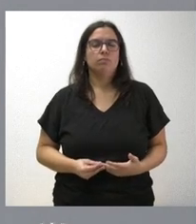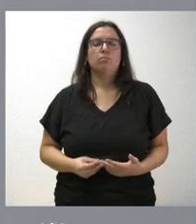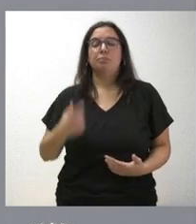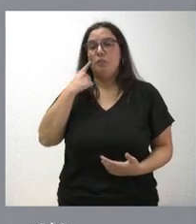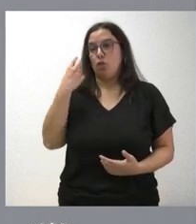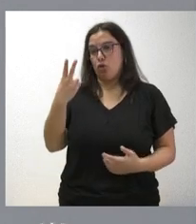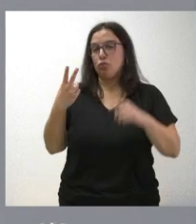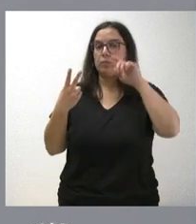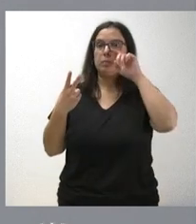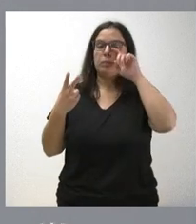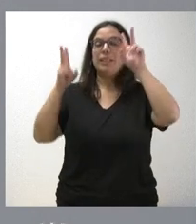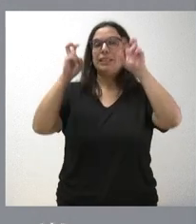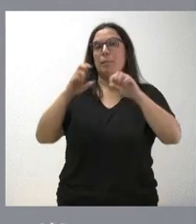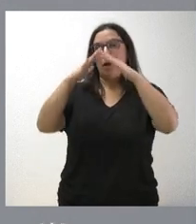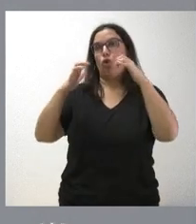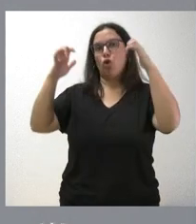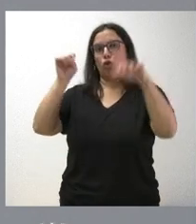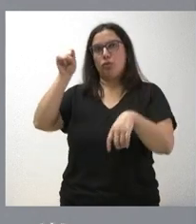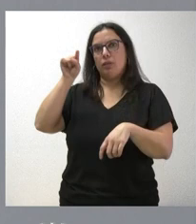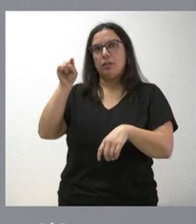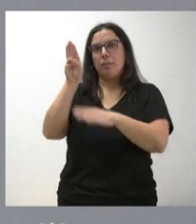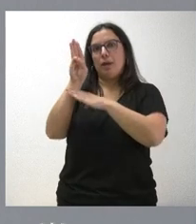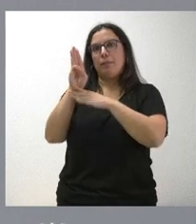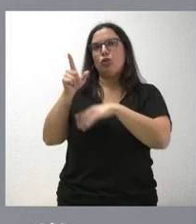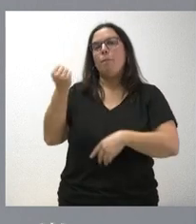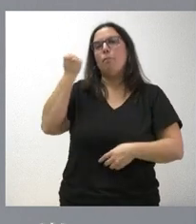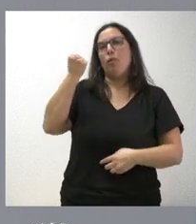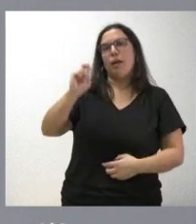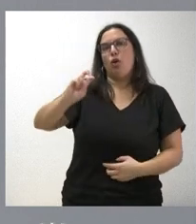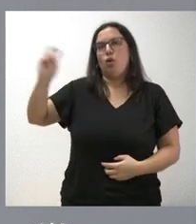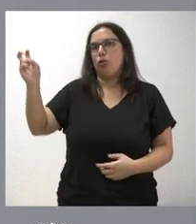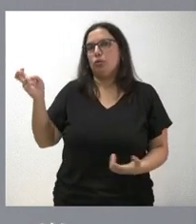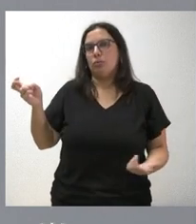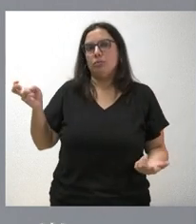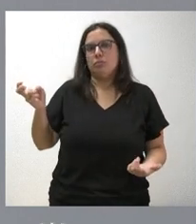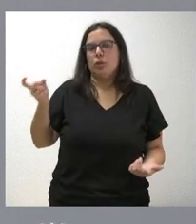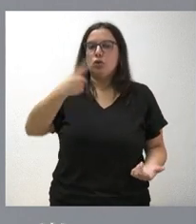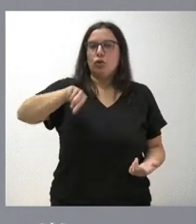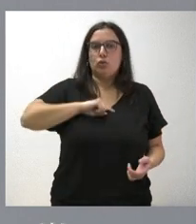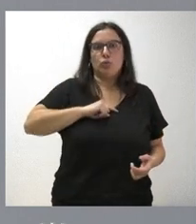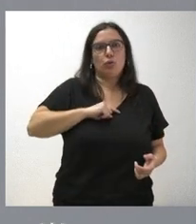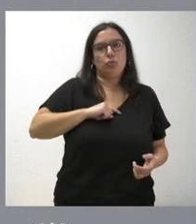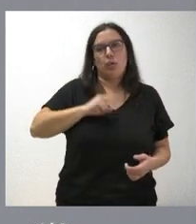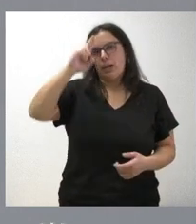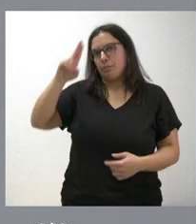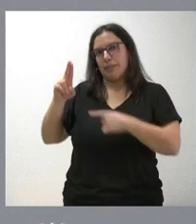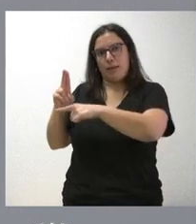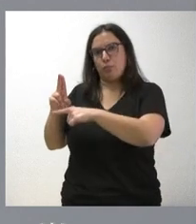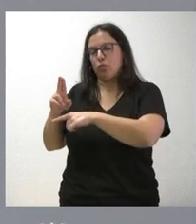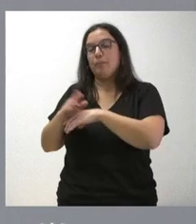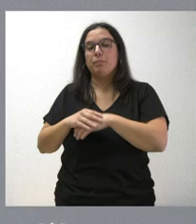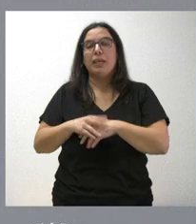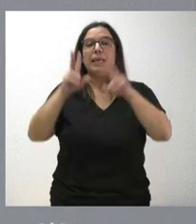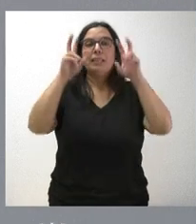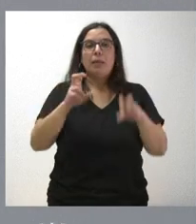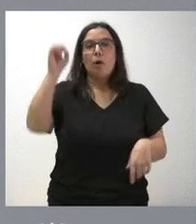tiene que ver con el ámbito parlamentario lógicamente es otro poder legislativo y nosotros desde Castilla de León respetamos el ámbito parlamentario y lo que tiene que ver con nuestra posición